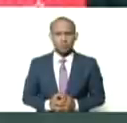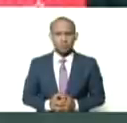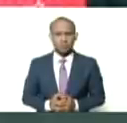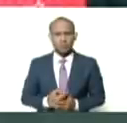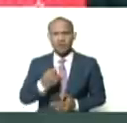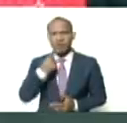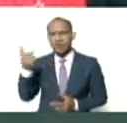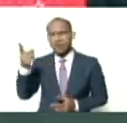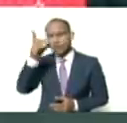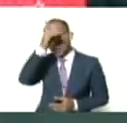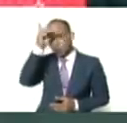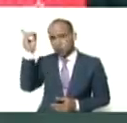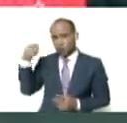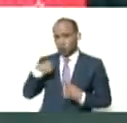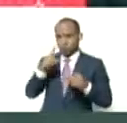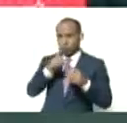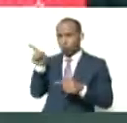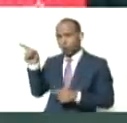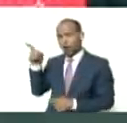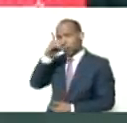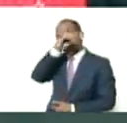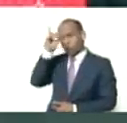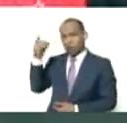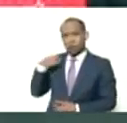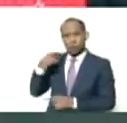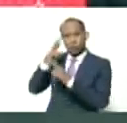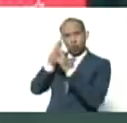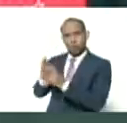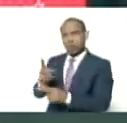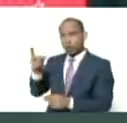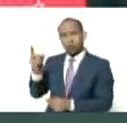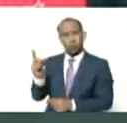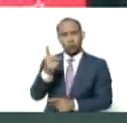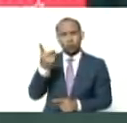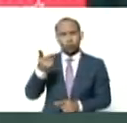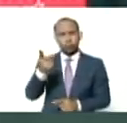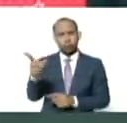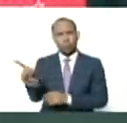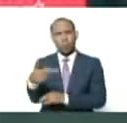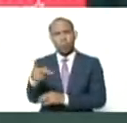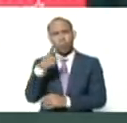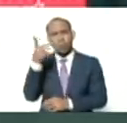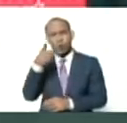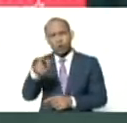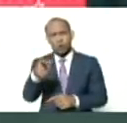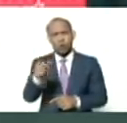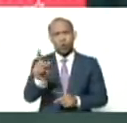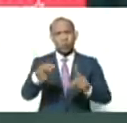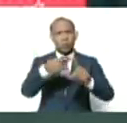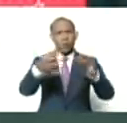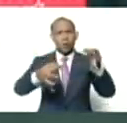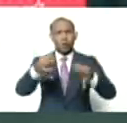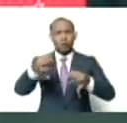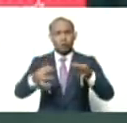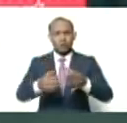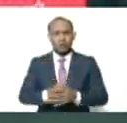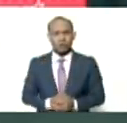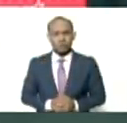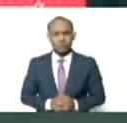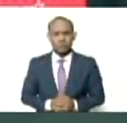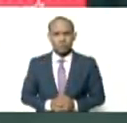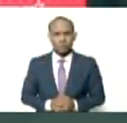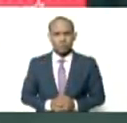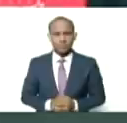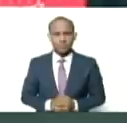Dice Diosdado, no lo digo yo. Yo respeto mucho ese partido, Primero Justicia. Al señor, mejor no digo el